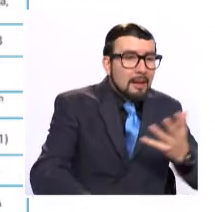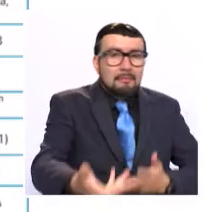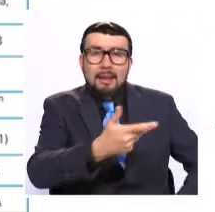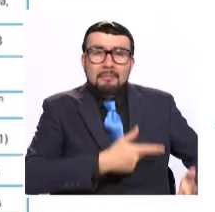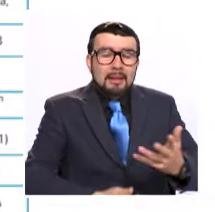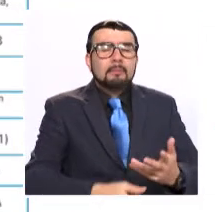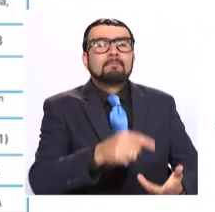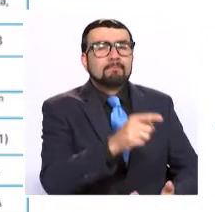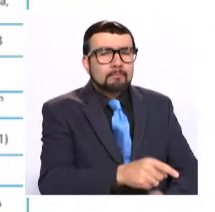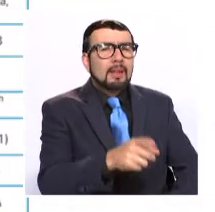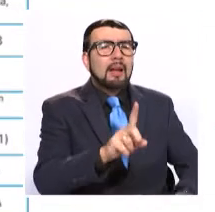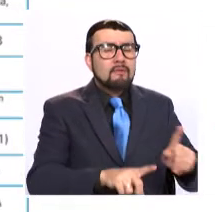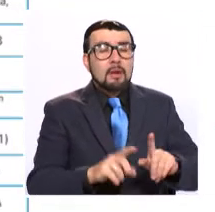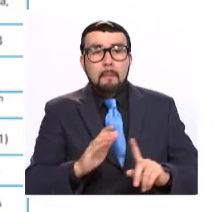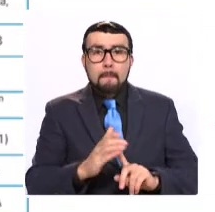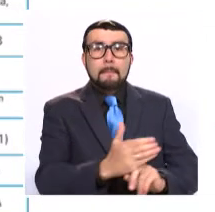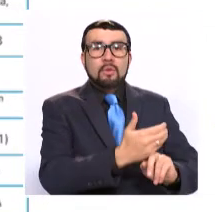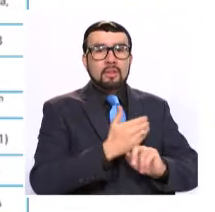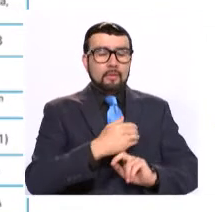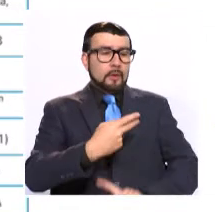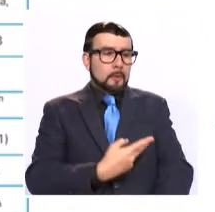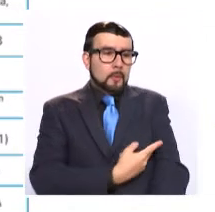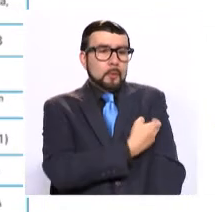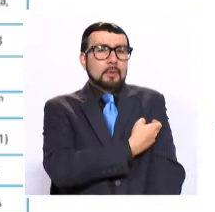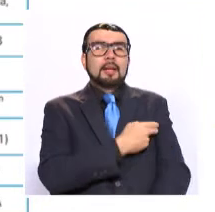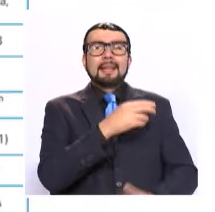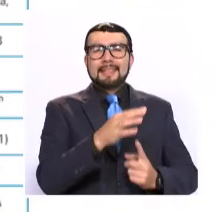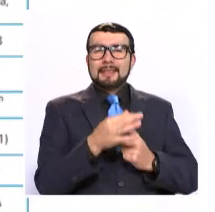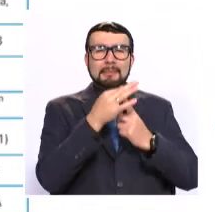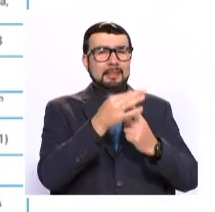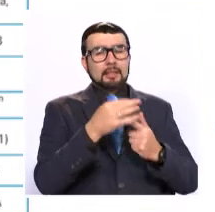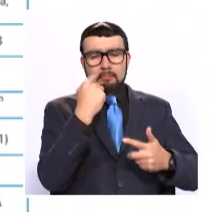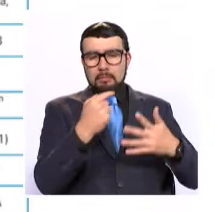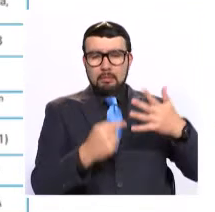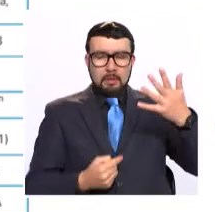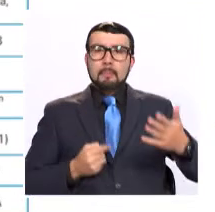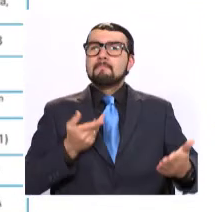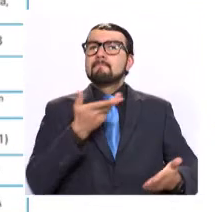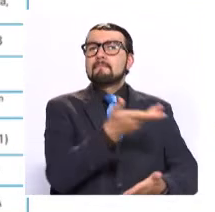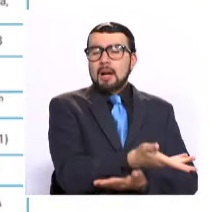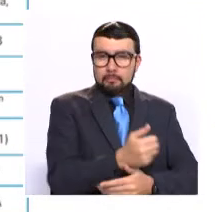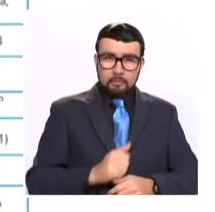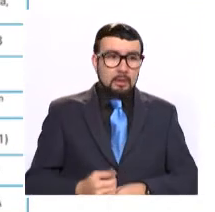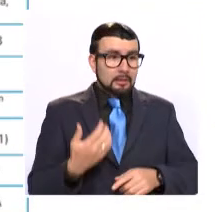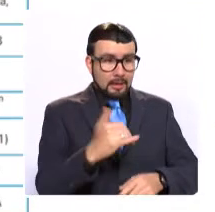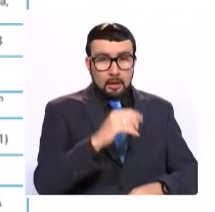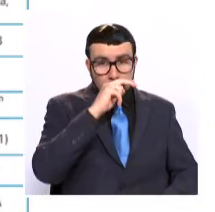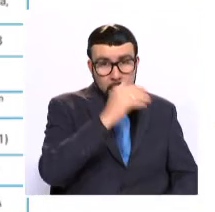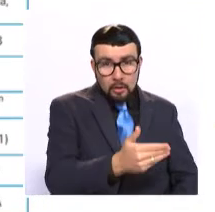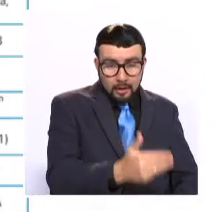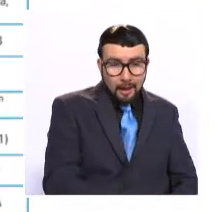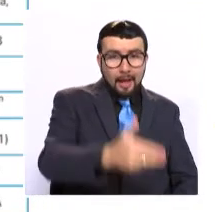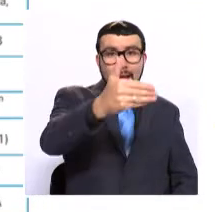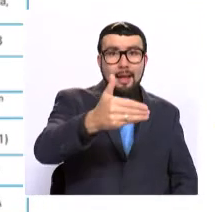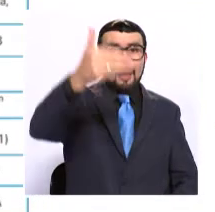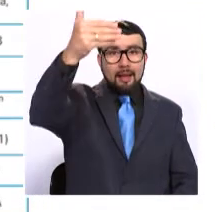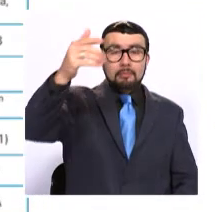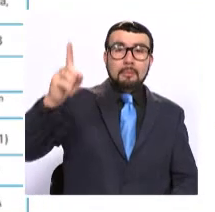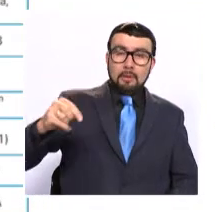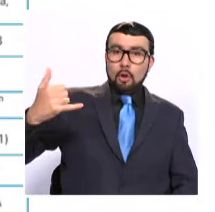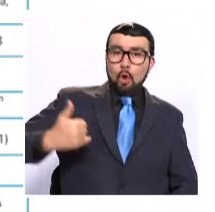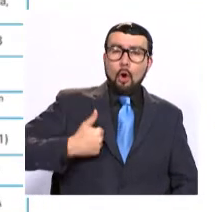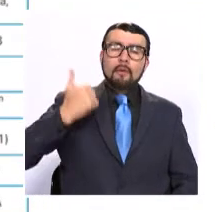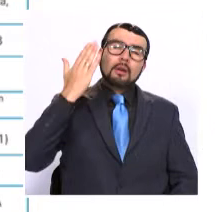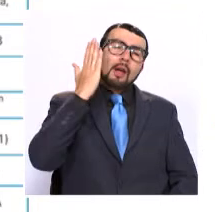es generar una protección con unas vacunas específicas que nos proponen. Y ya el niño más grande y el adolescente, pues el tema